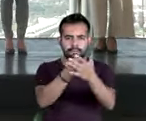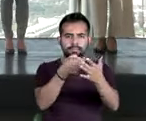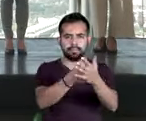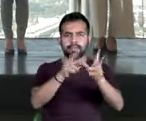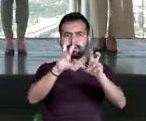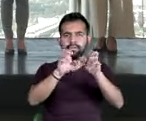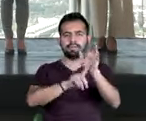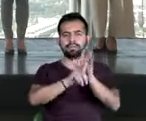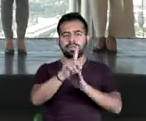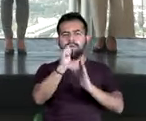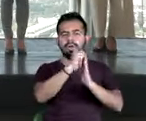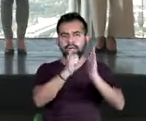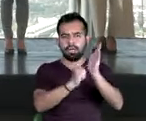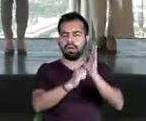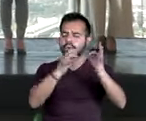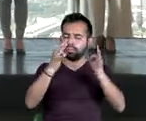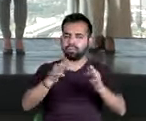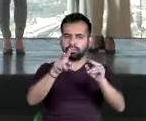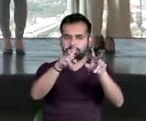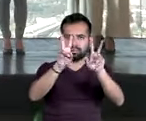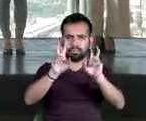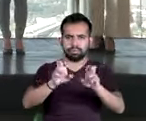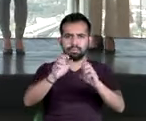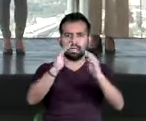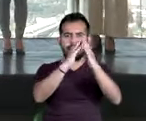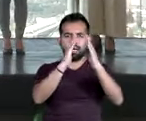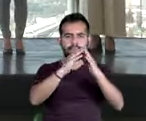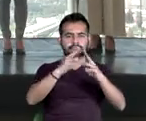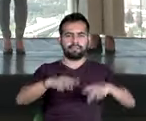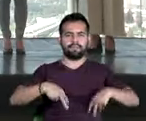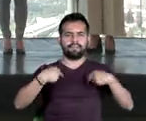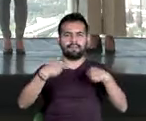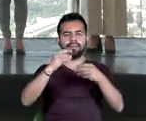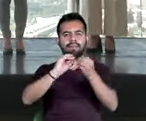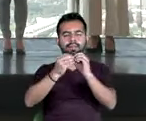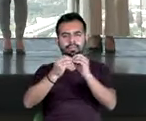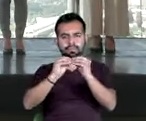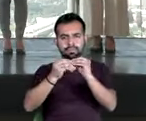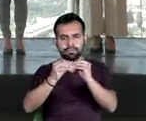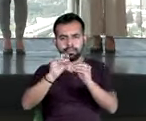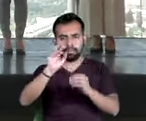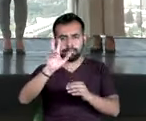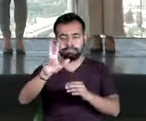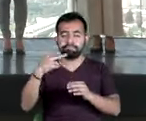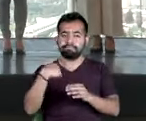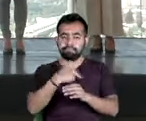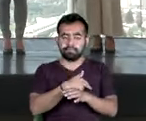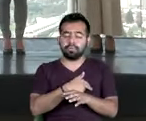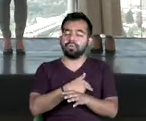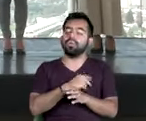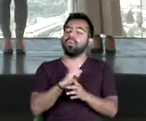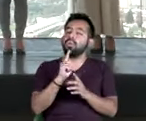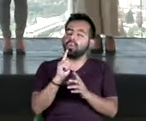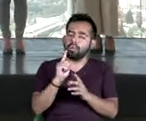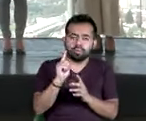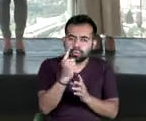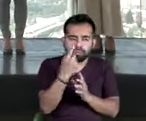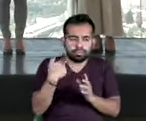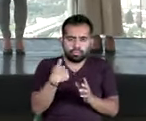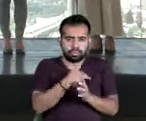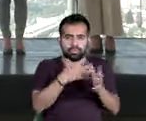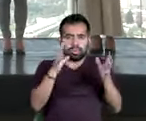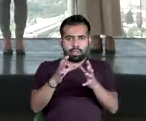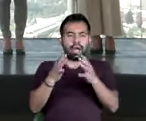desarrollo de la agenda, justamente de Hábitat que se desarrolló en Ecuador y que somos, nosotros fuimos la única candidatura y hoy somos